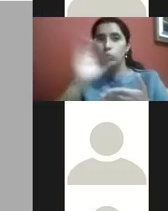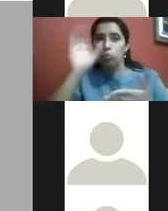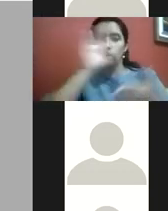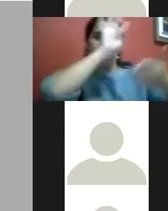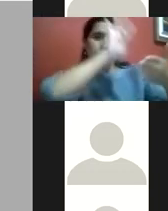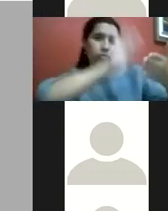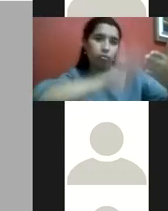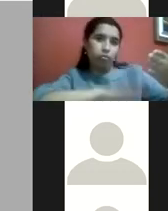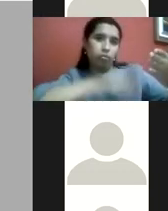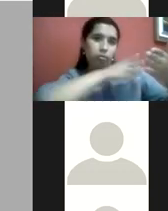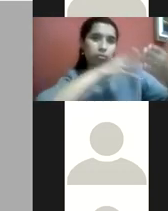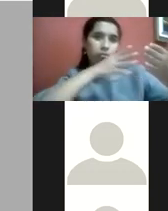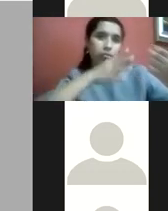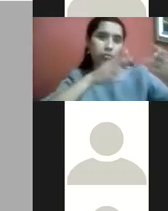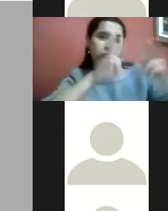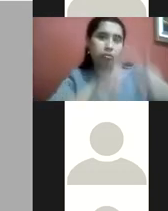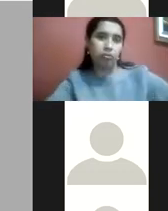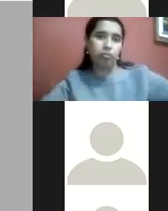que aquí